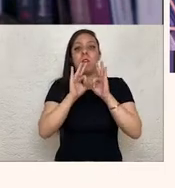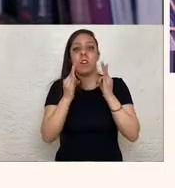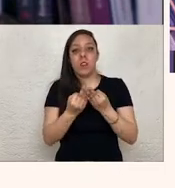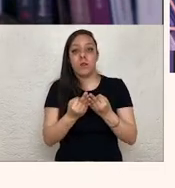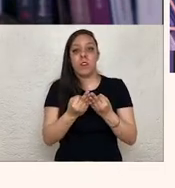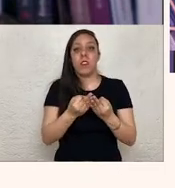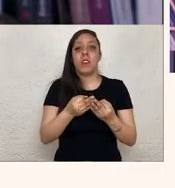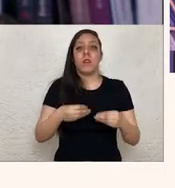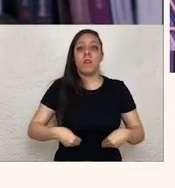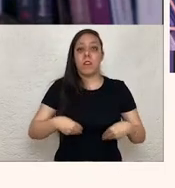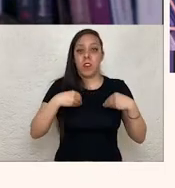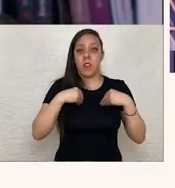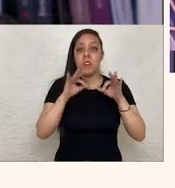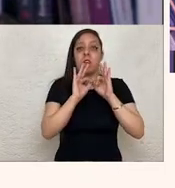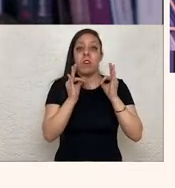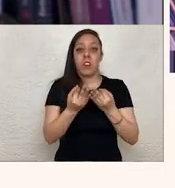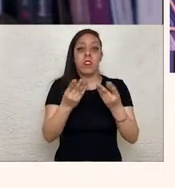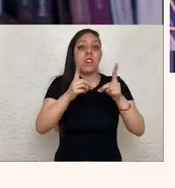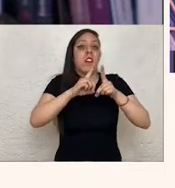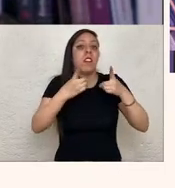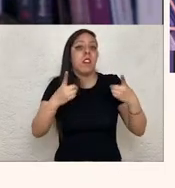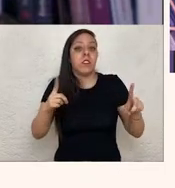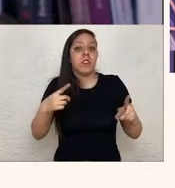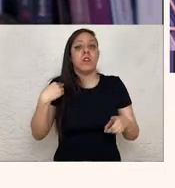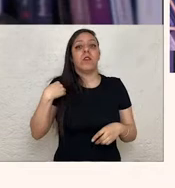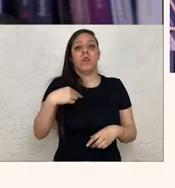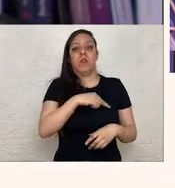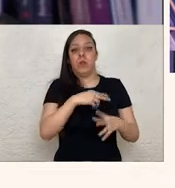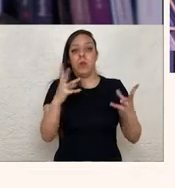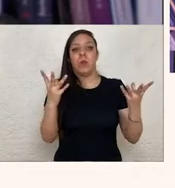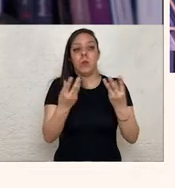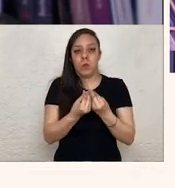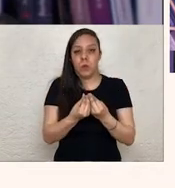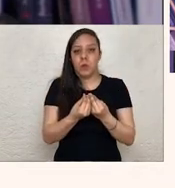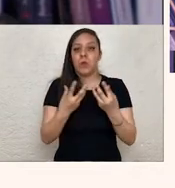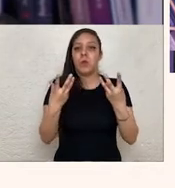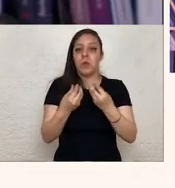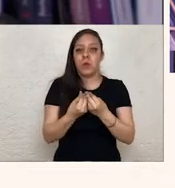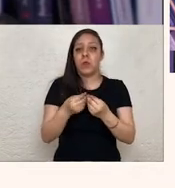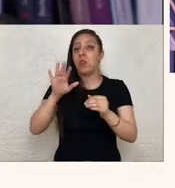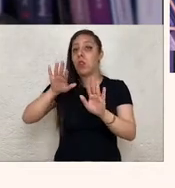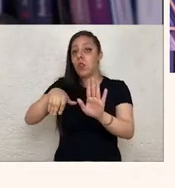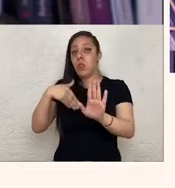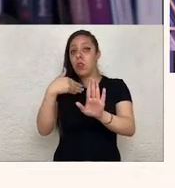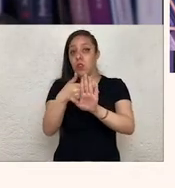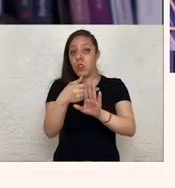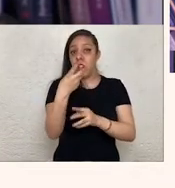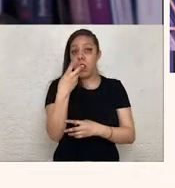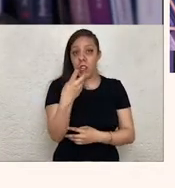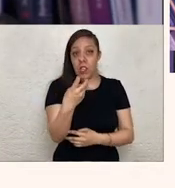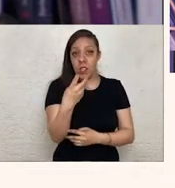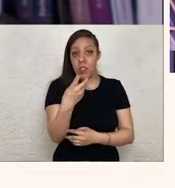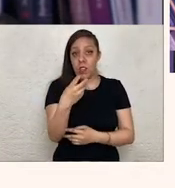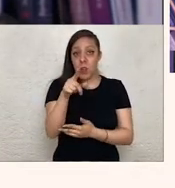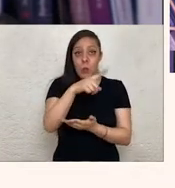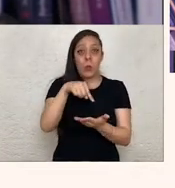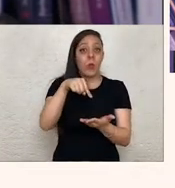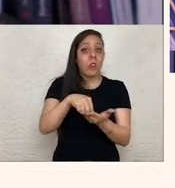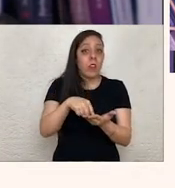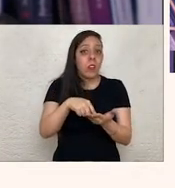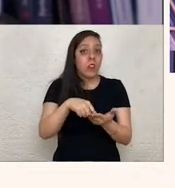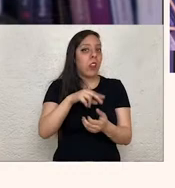forma de vivir y un modelo de desarrollo, y tenemos que estar de su lado, en contra de esos estados